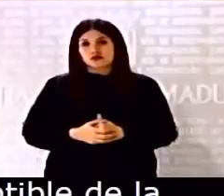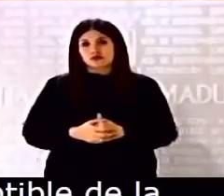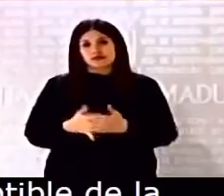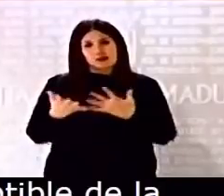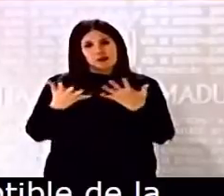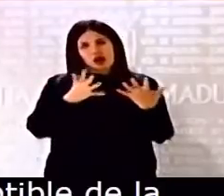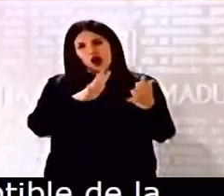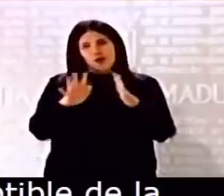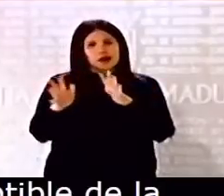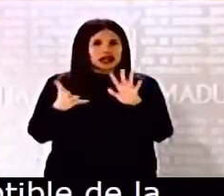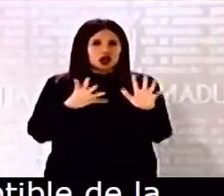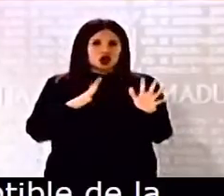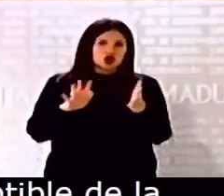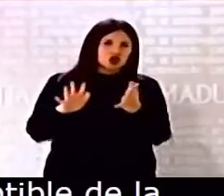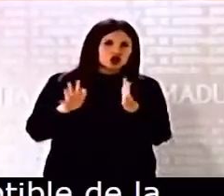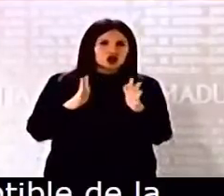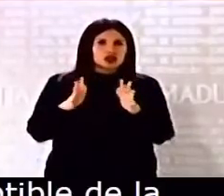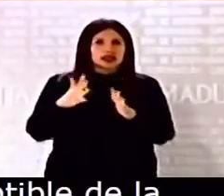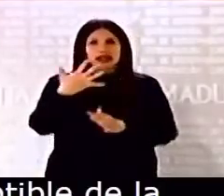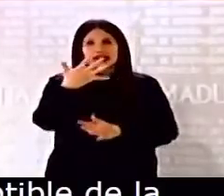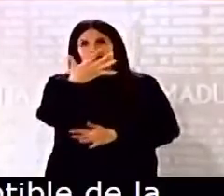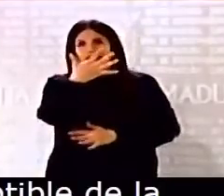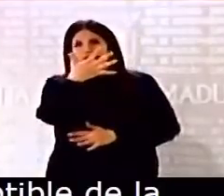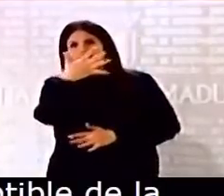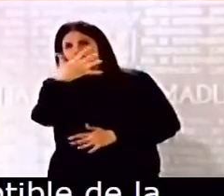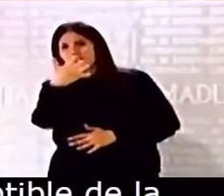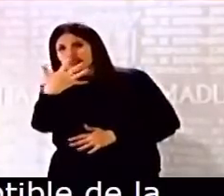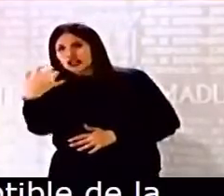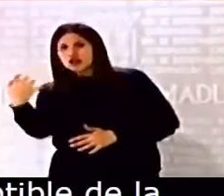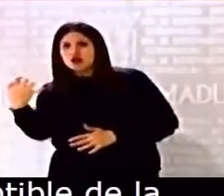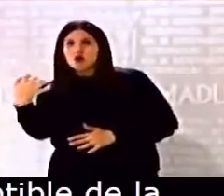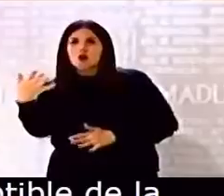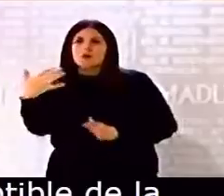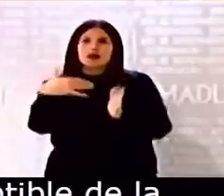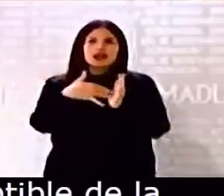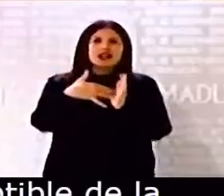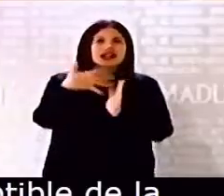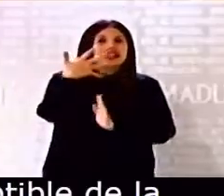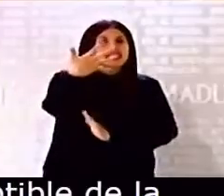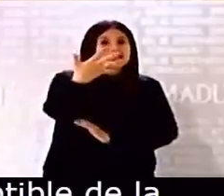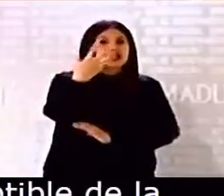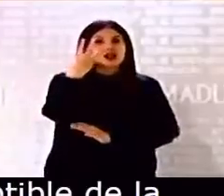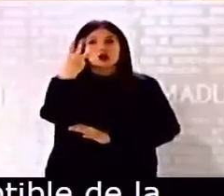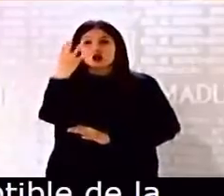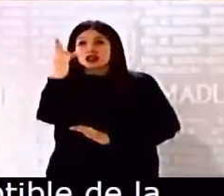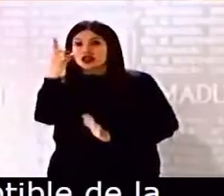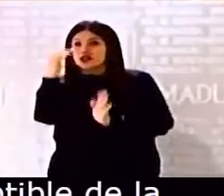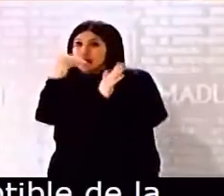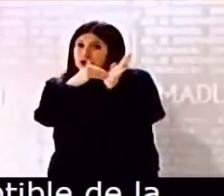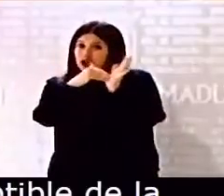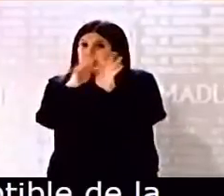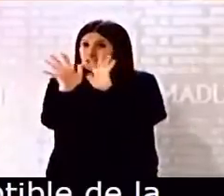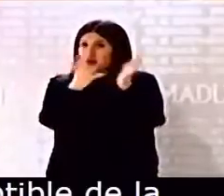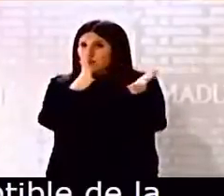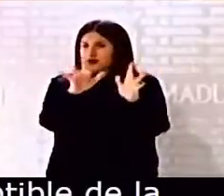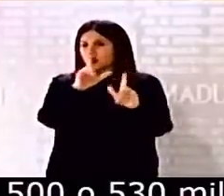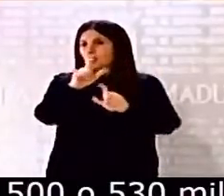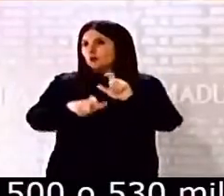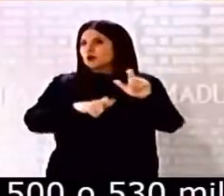alrededor de 500 o 530.000 aproximadamente extremeños y extremeñas,